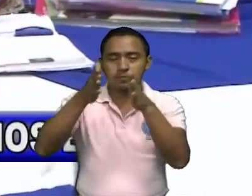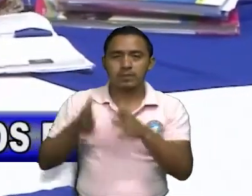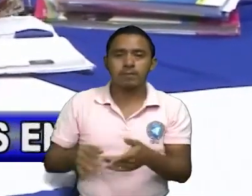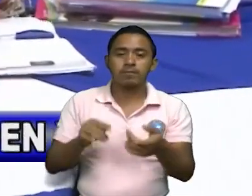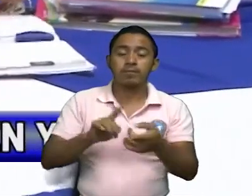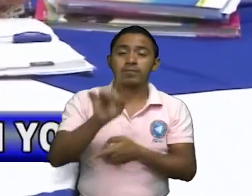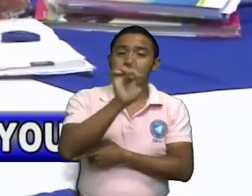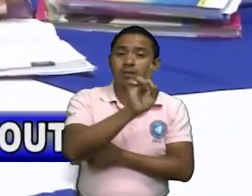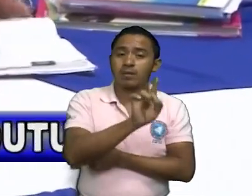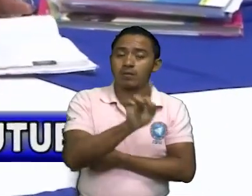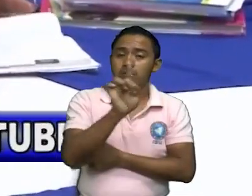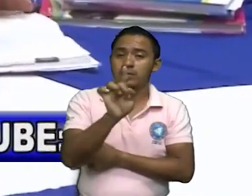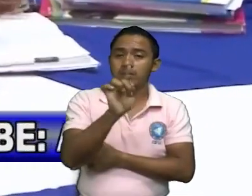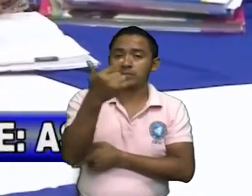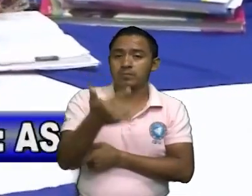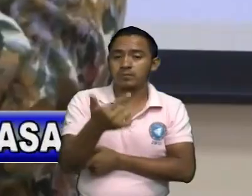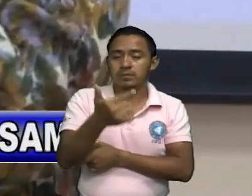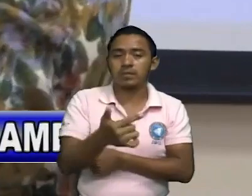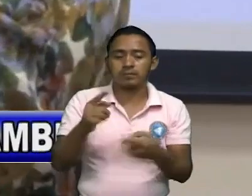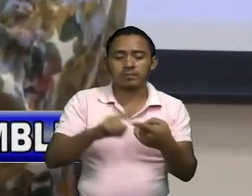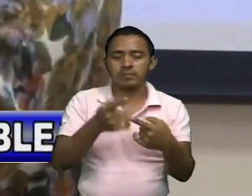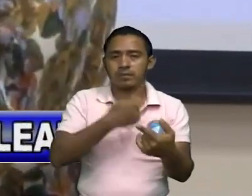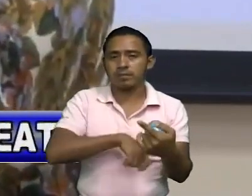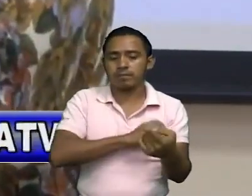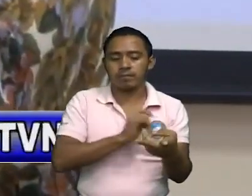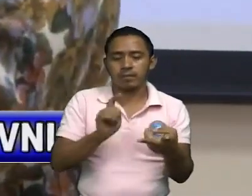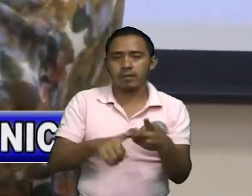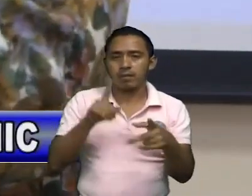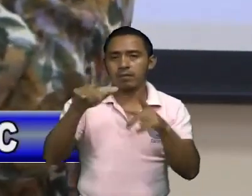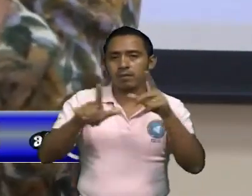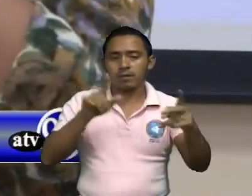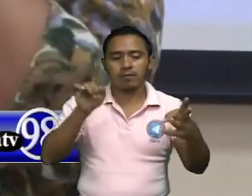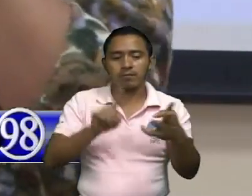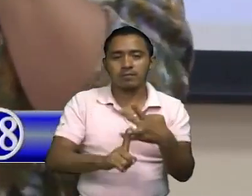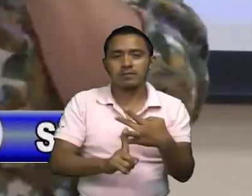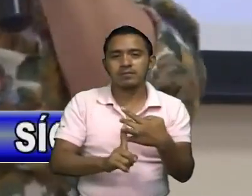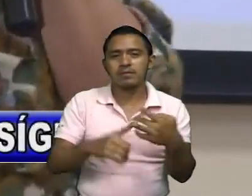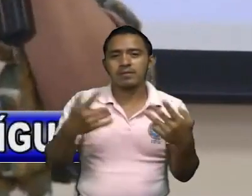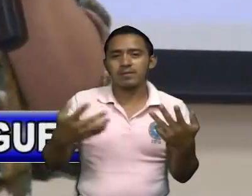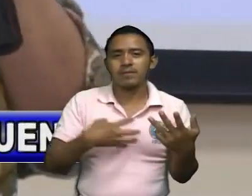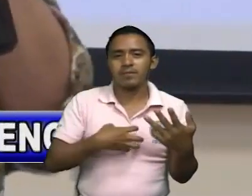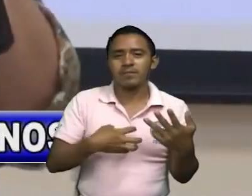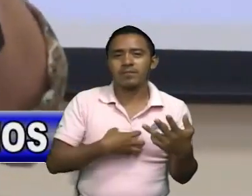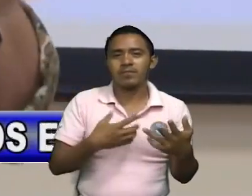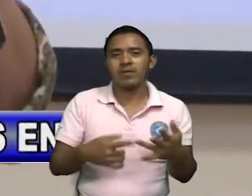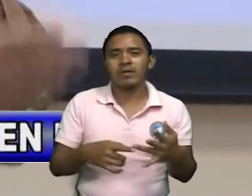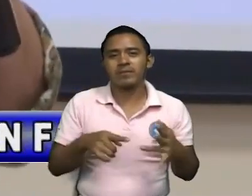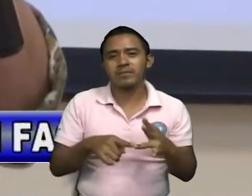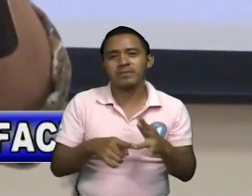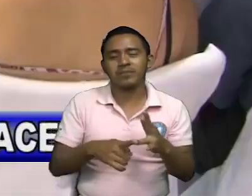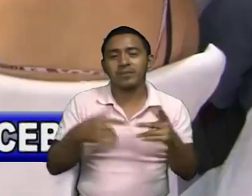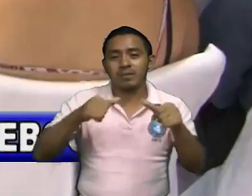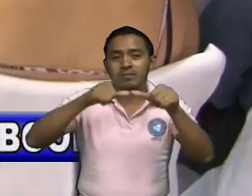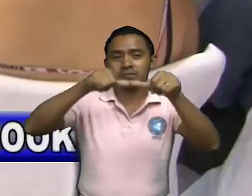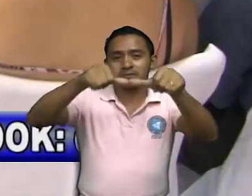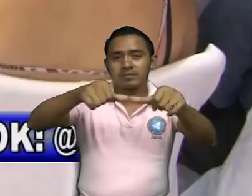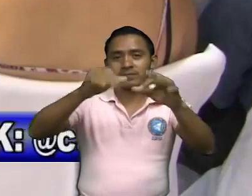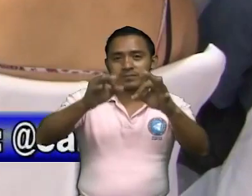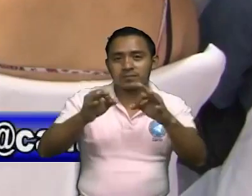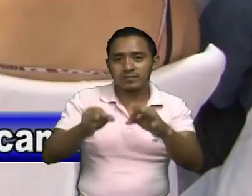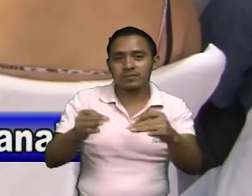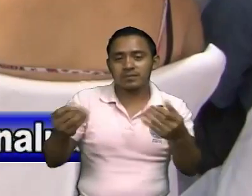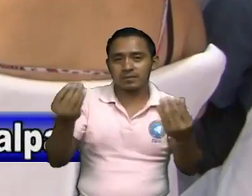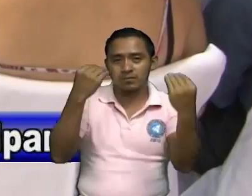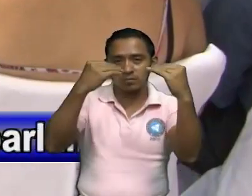undécimo grado en las asignaturas de lengua y literatura y matemáticas, asegurando así la continuidad